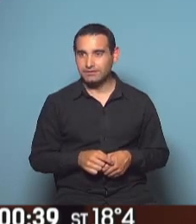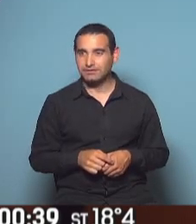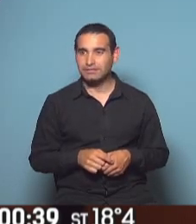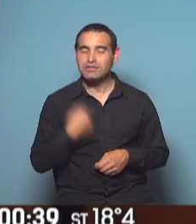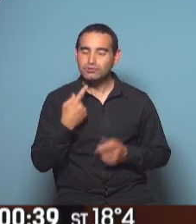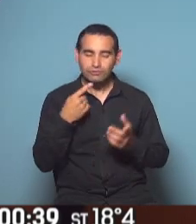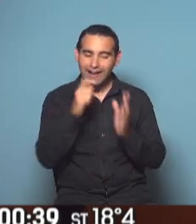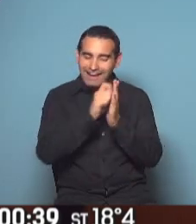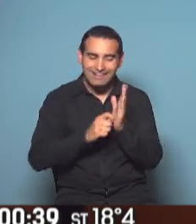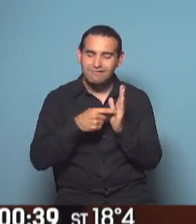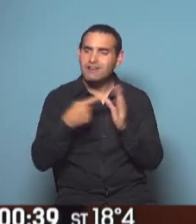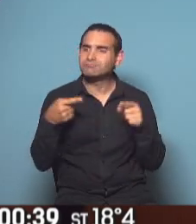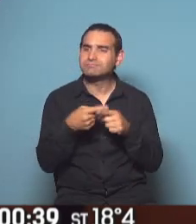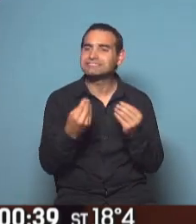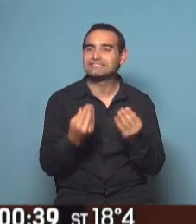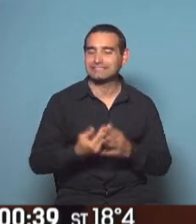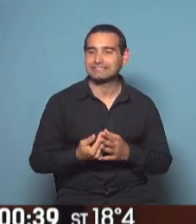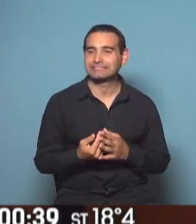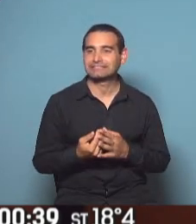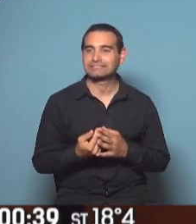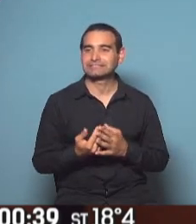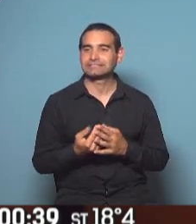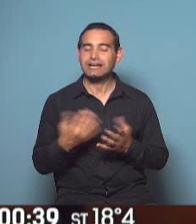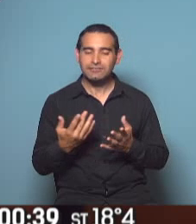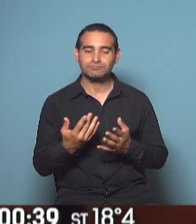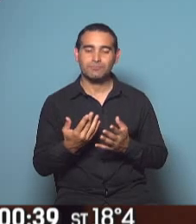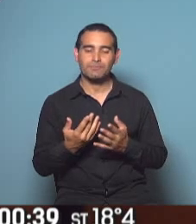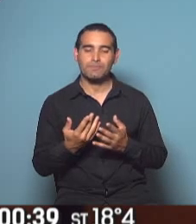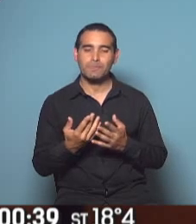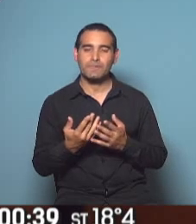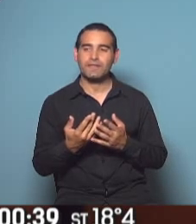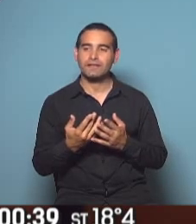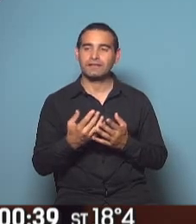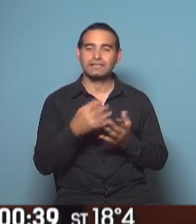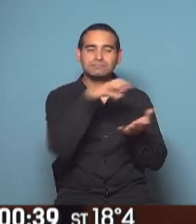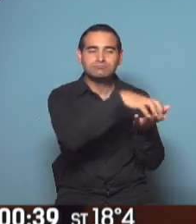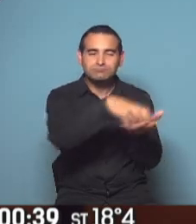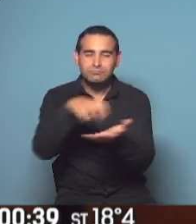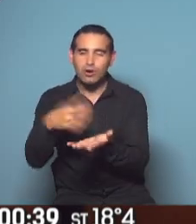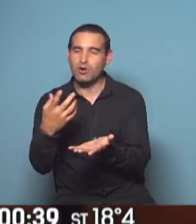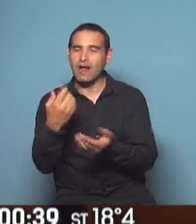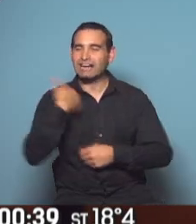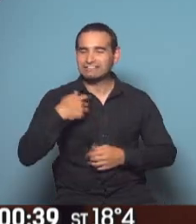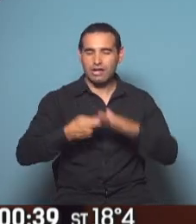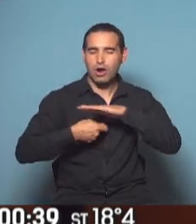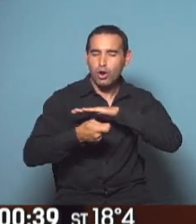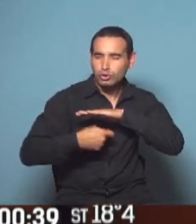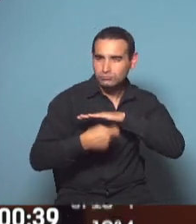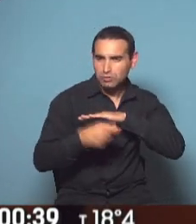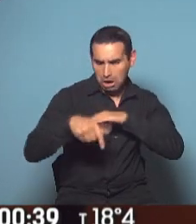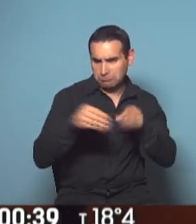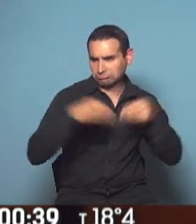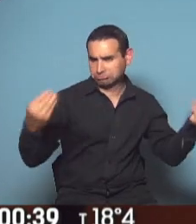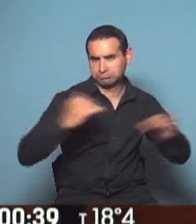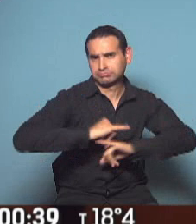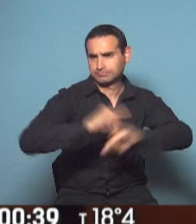trataba de hacer en ese artículo es que este deterioro en las instituciones, en la corrupción de la Argentina, que está en los diarios de hoy, ¿no? De